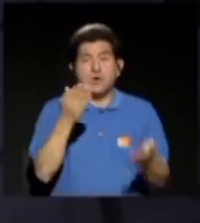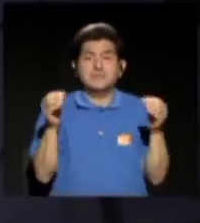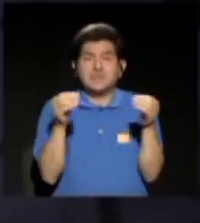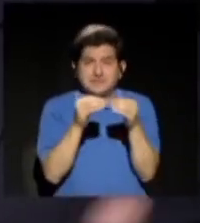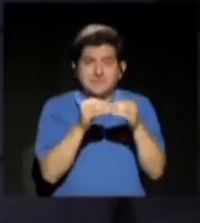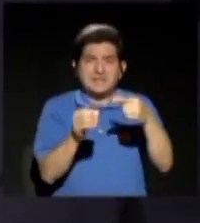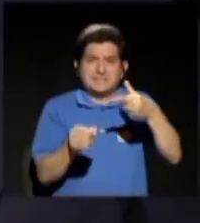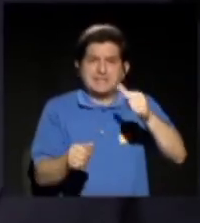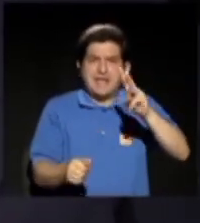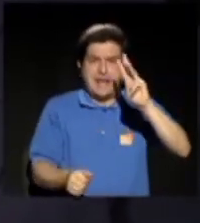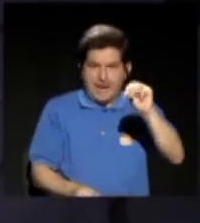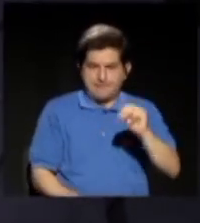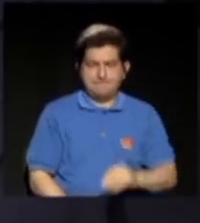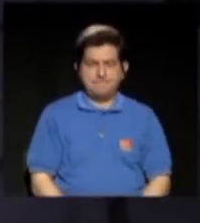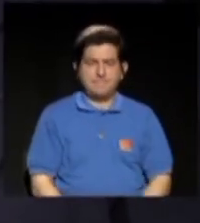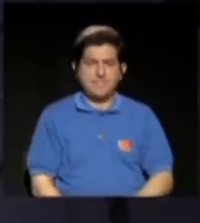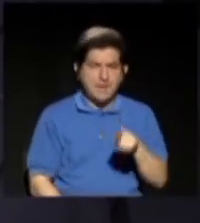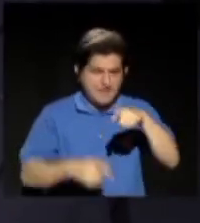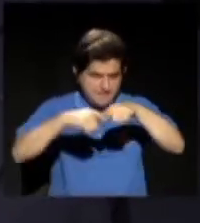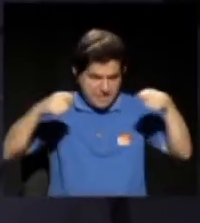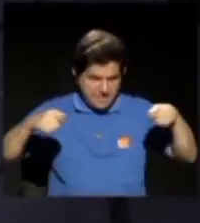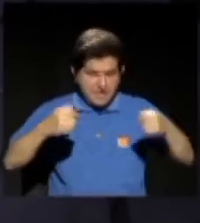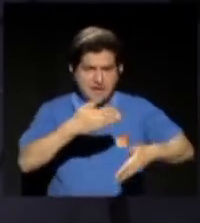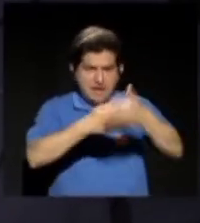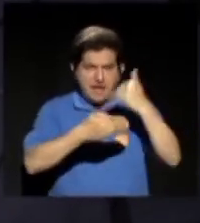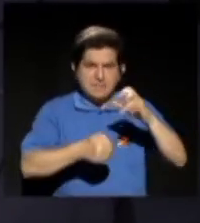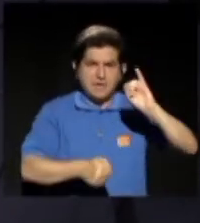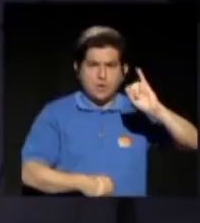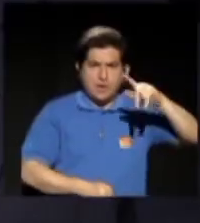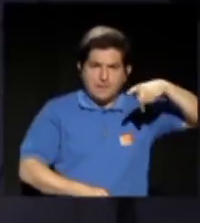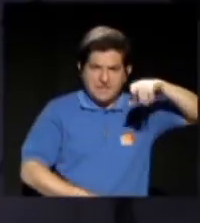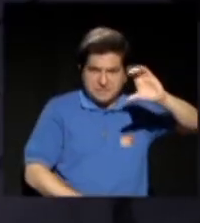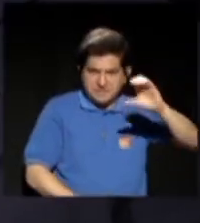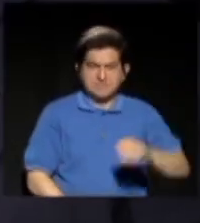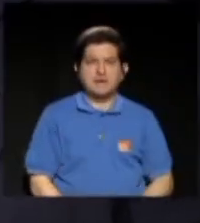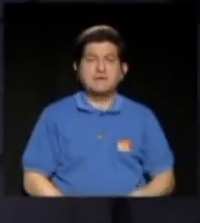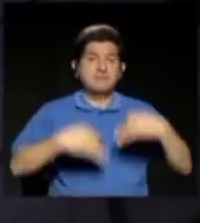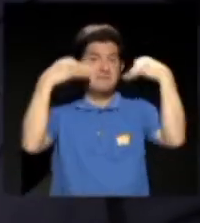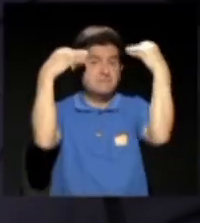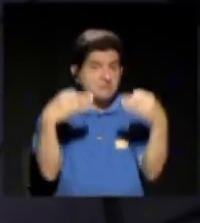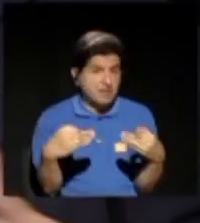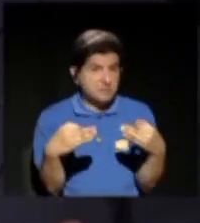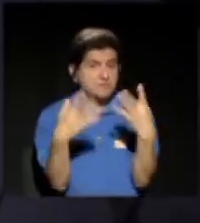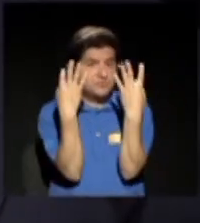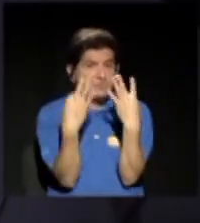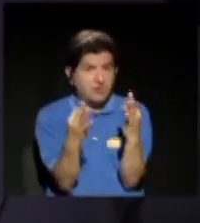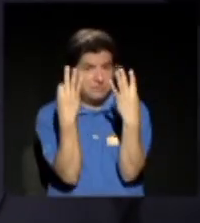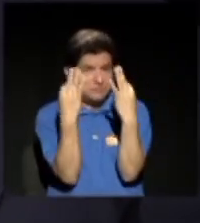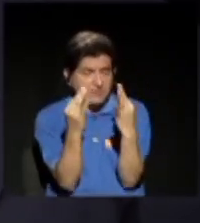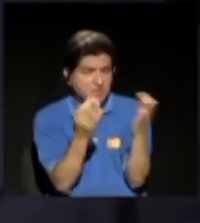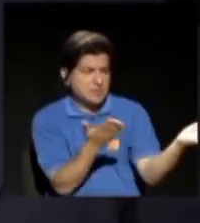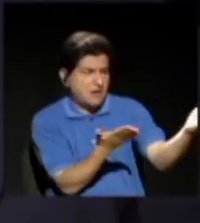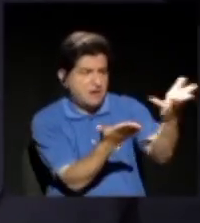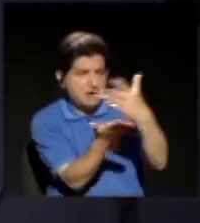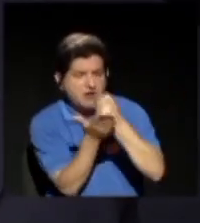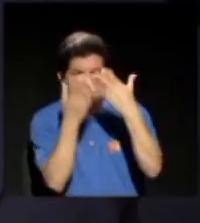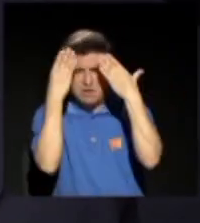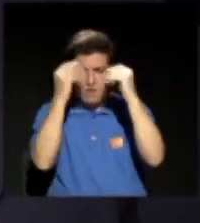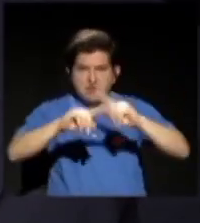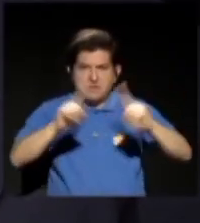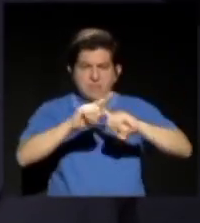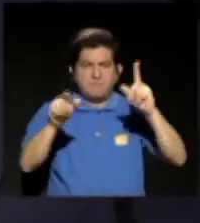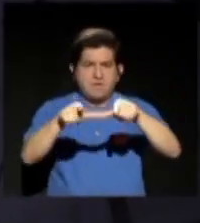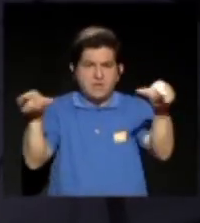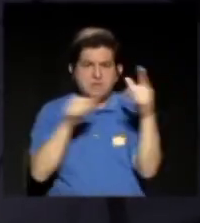área metropolitana, que era lo que medía el índice anterior. Entonces, por eso, la decisión de ir y también recopilar información en otras regiones